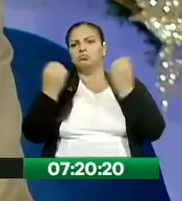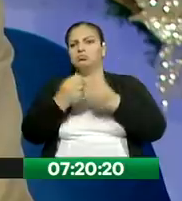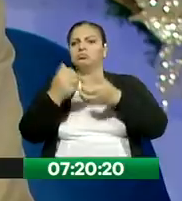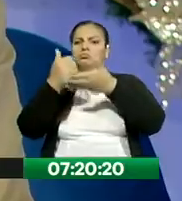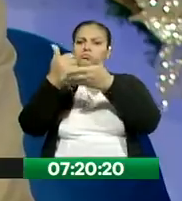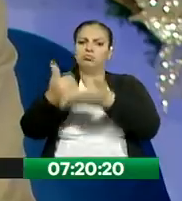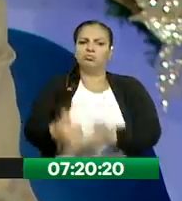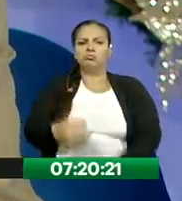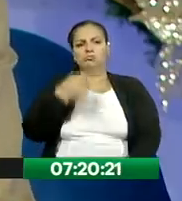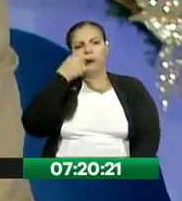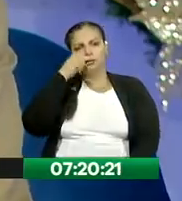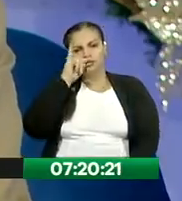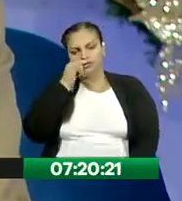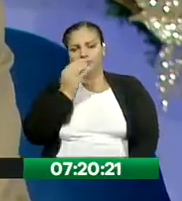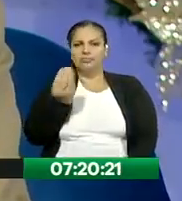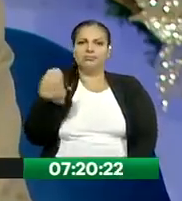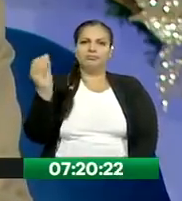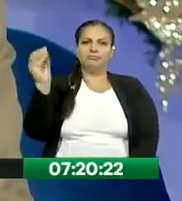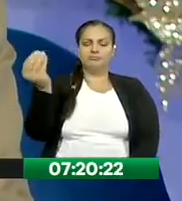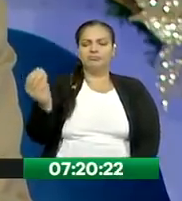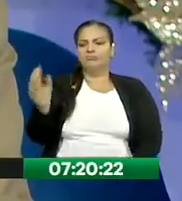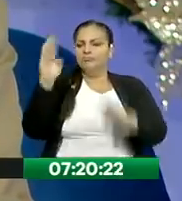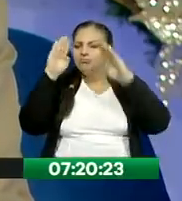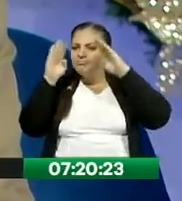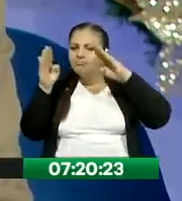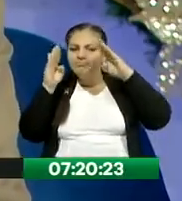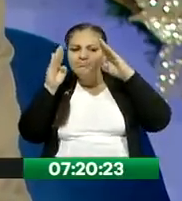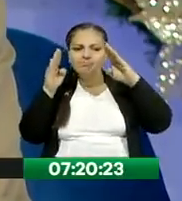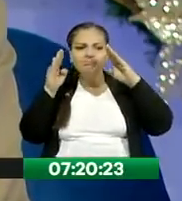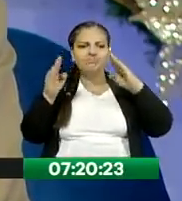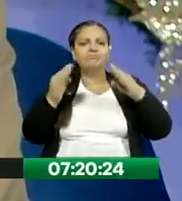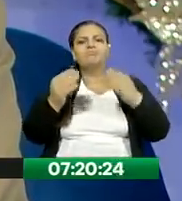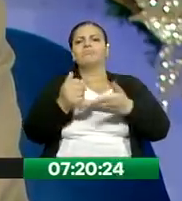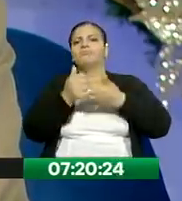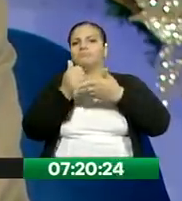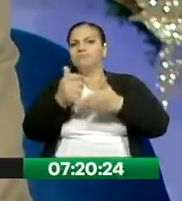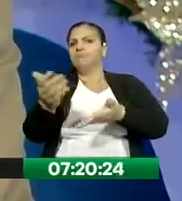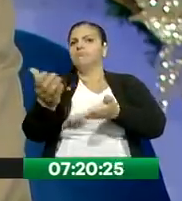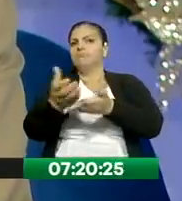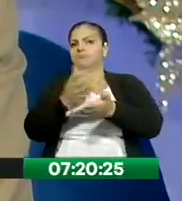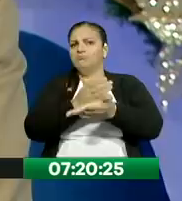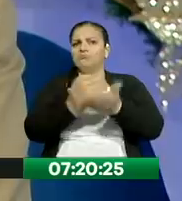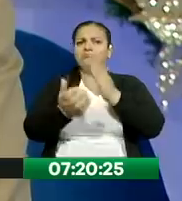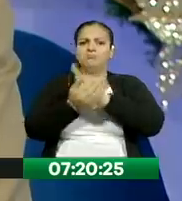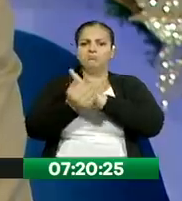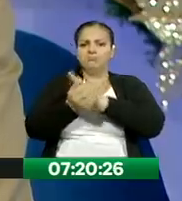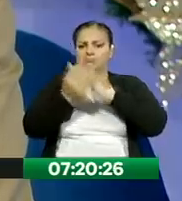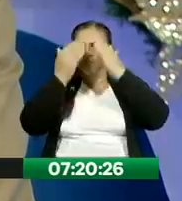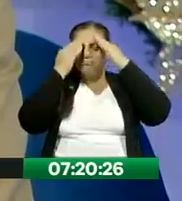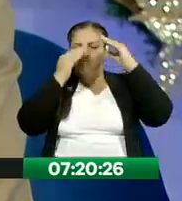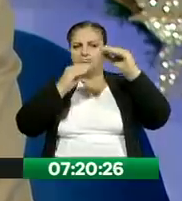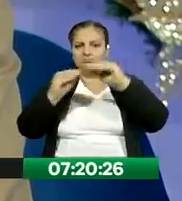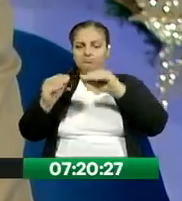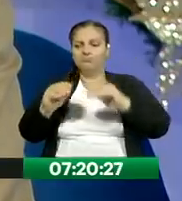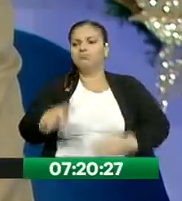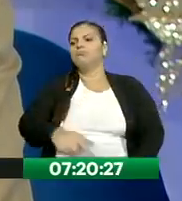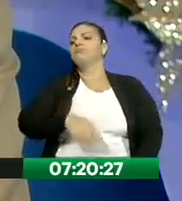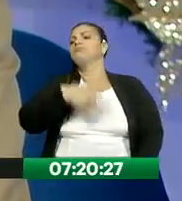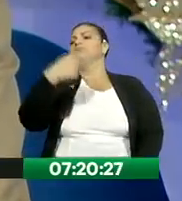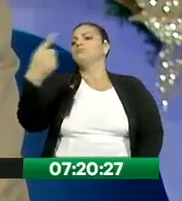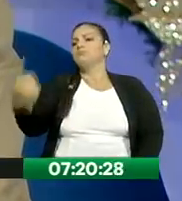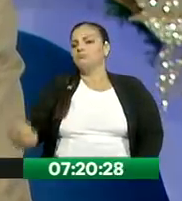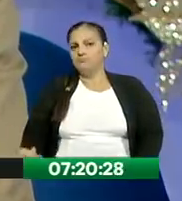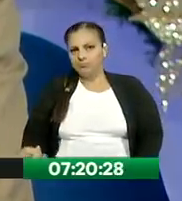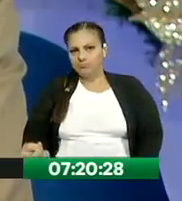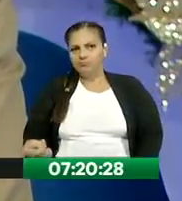juventud con algún tipo de necesidad de capacitación mayor. Y en el tercer lugar, un